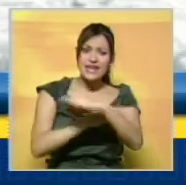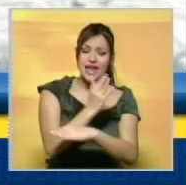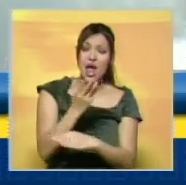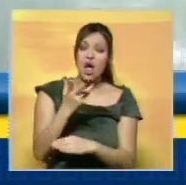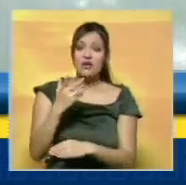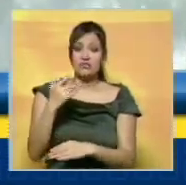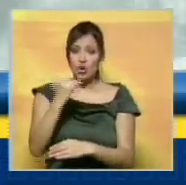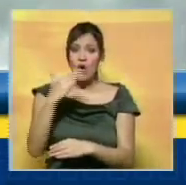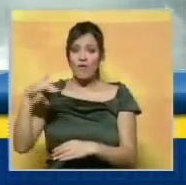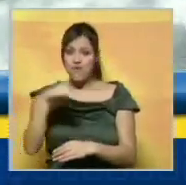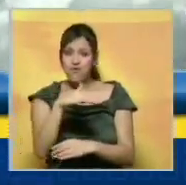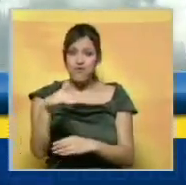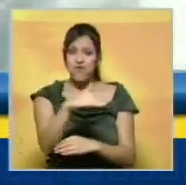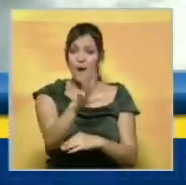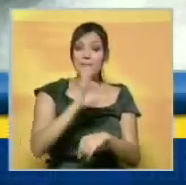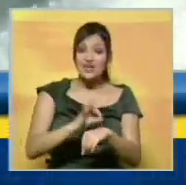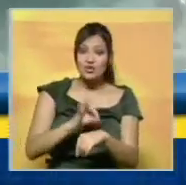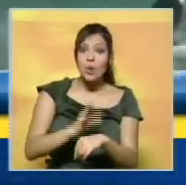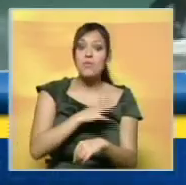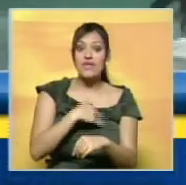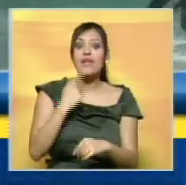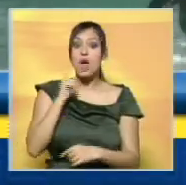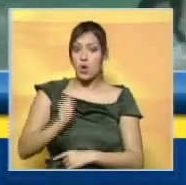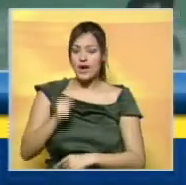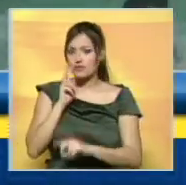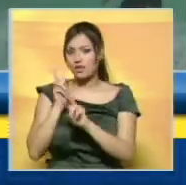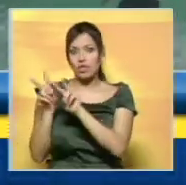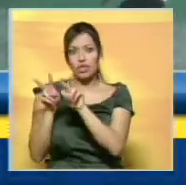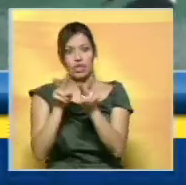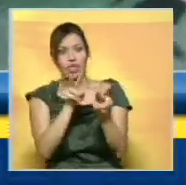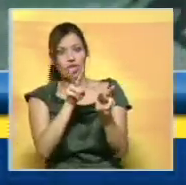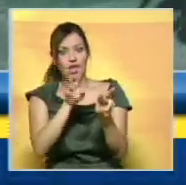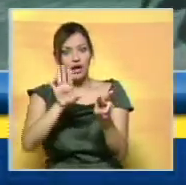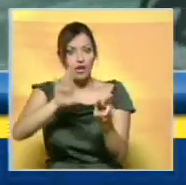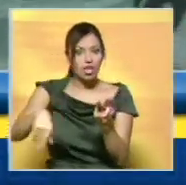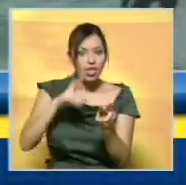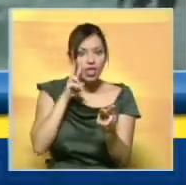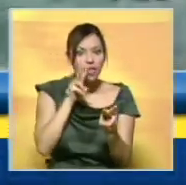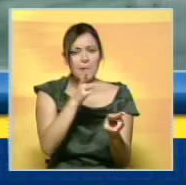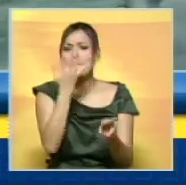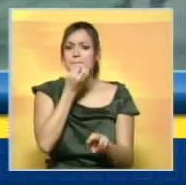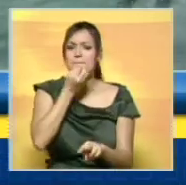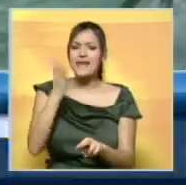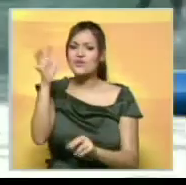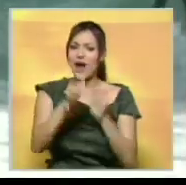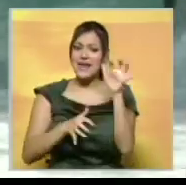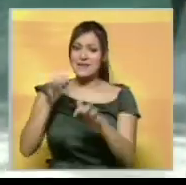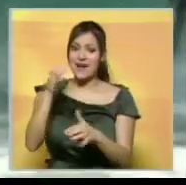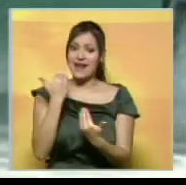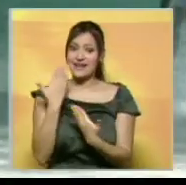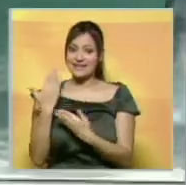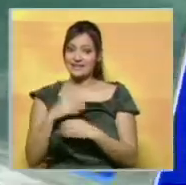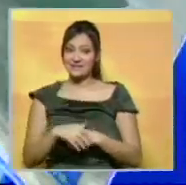por unos minutos y hasta logró que los jueces desviaran su atención hacia estos hermosos animales.